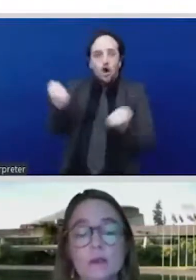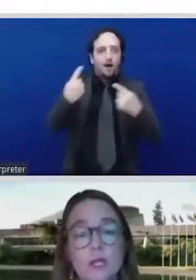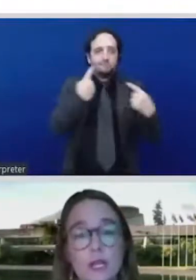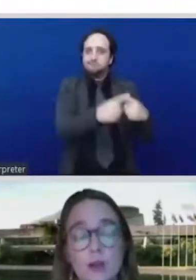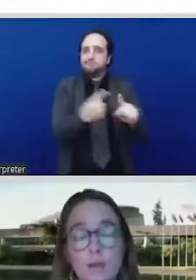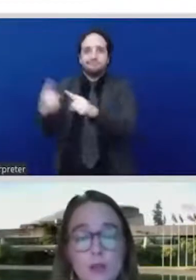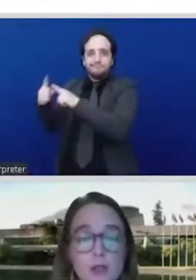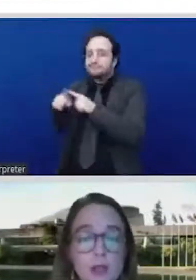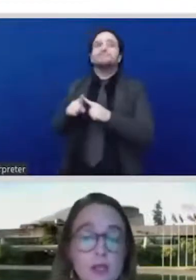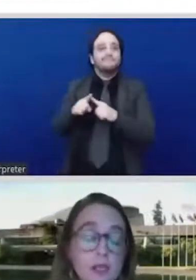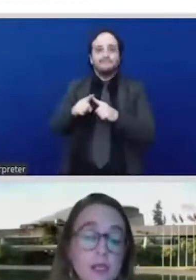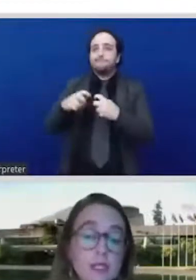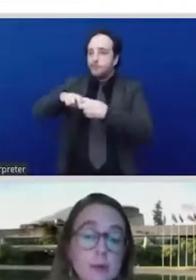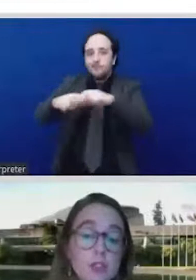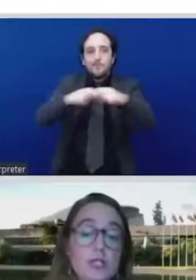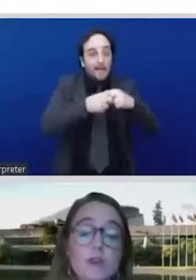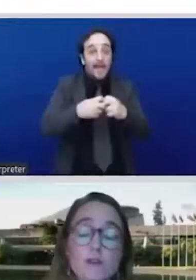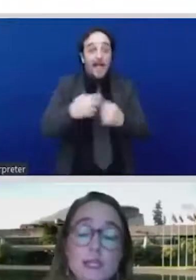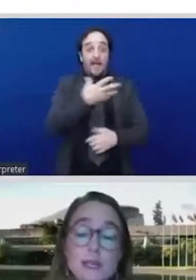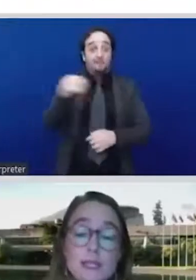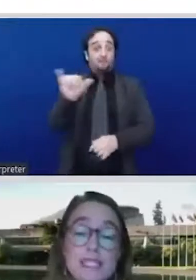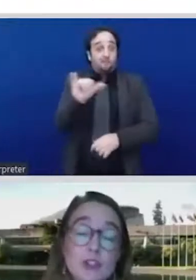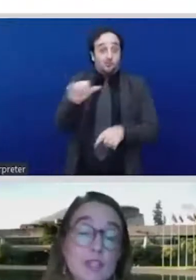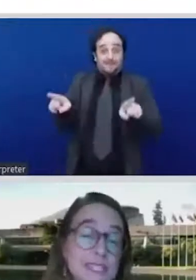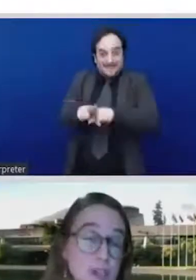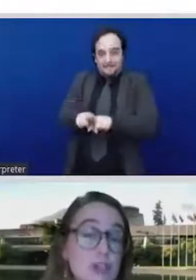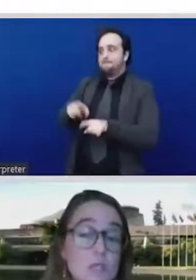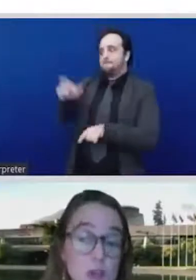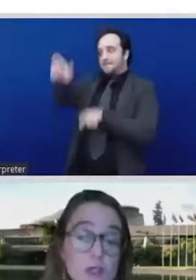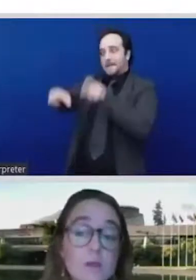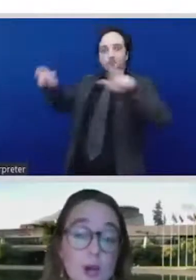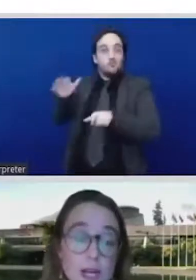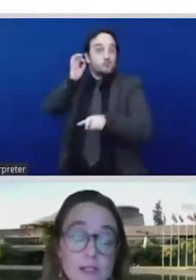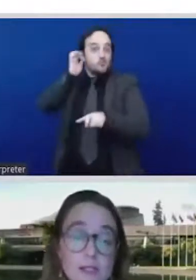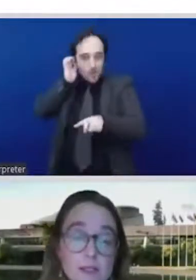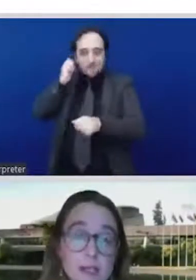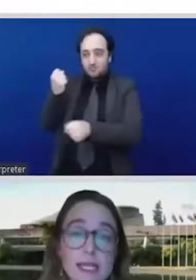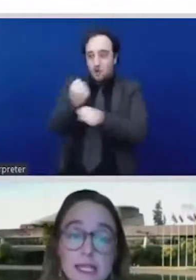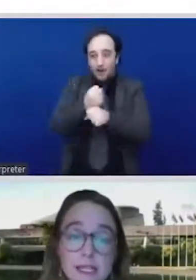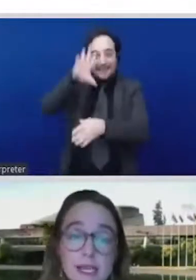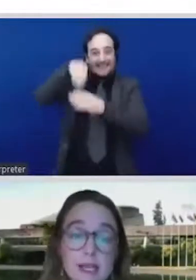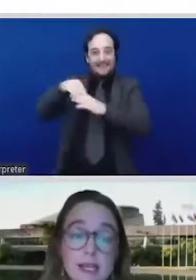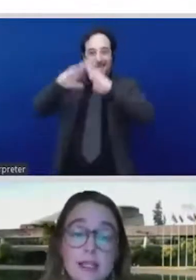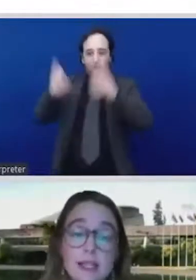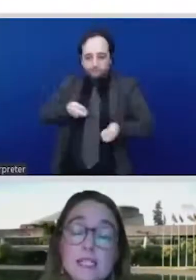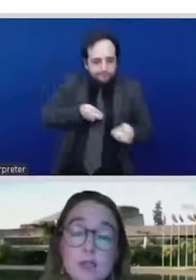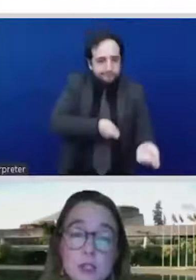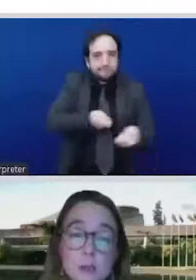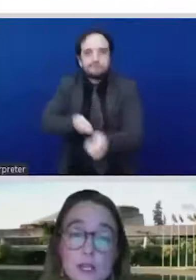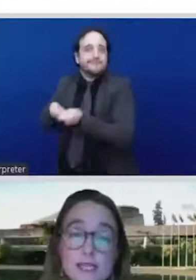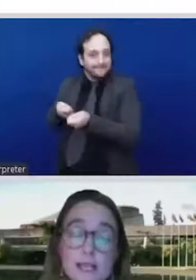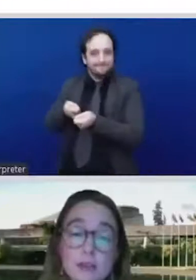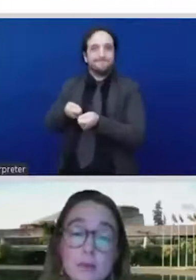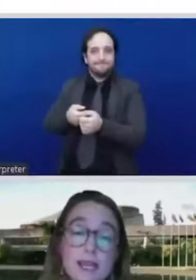remunerado. Y estamos proyectando que efectivamente 118 millones de mujeres de América Latina estarán en situación de